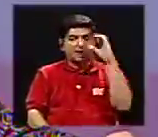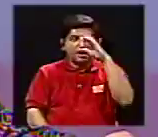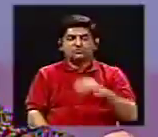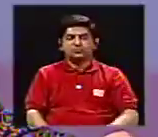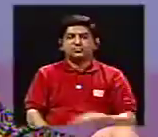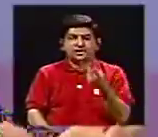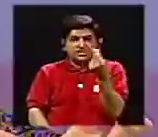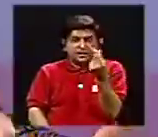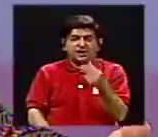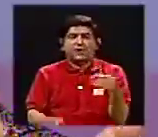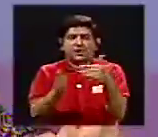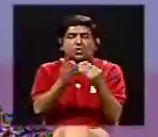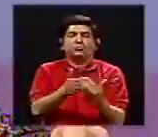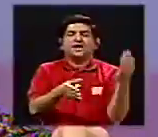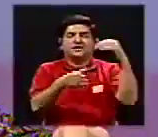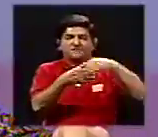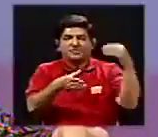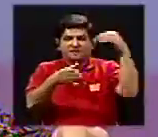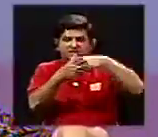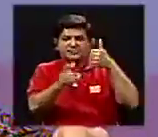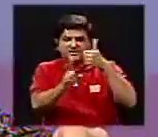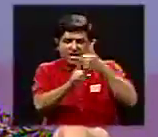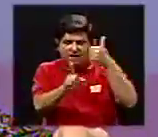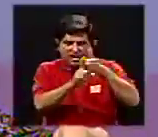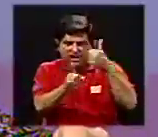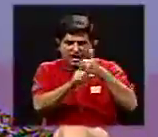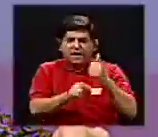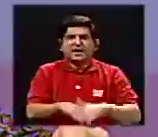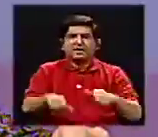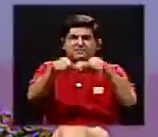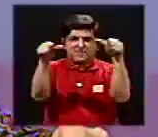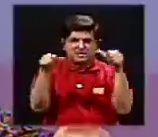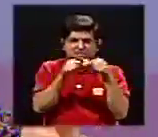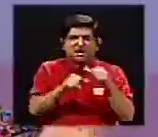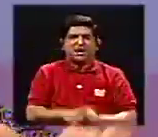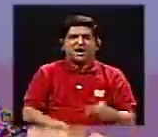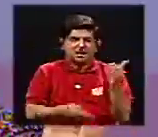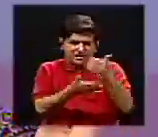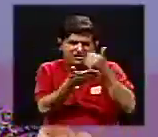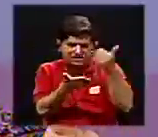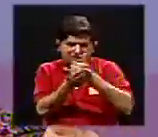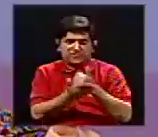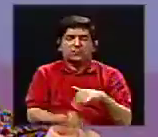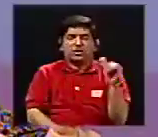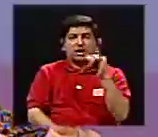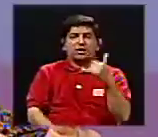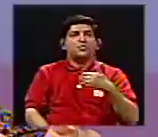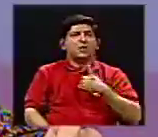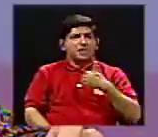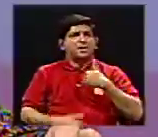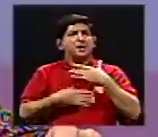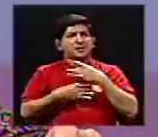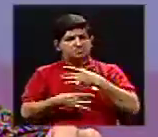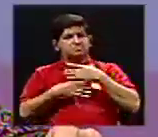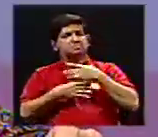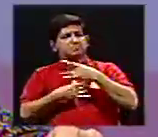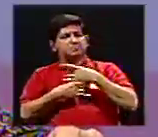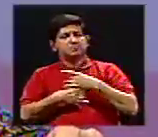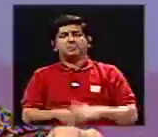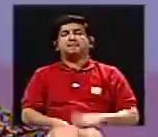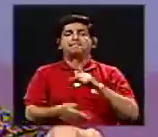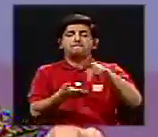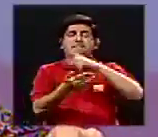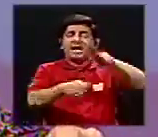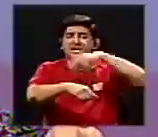generar recursos para reinvertir en la misma área donde se recolecta. Cosa que esto también ha sido interesante, porque en los